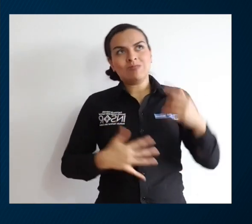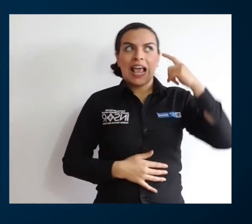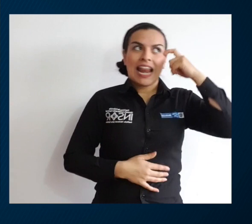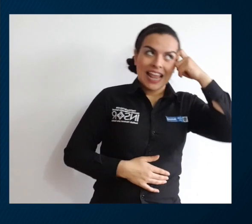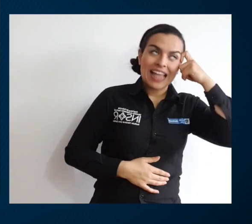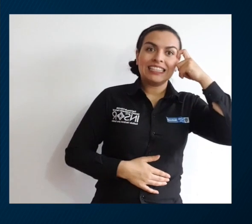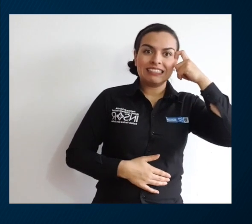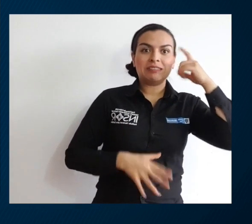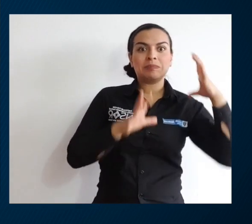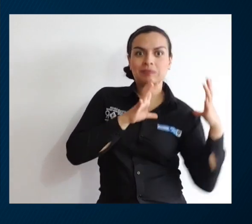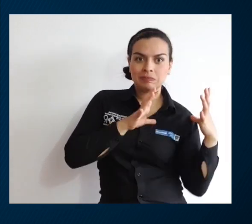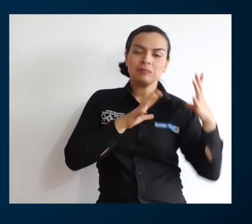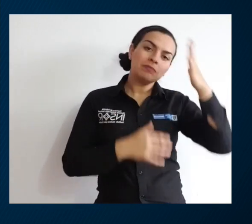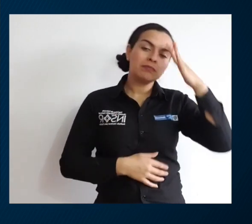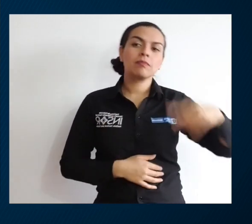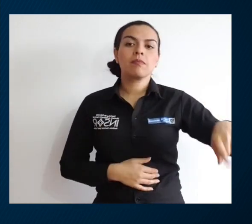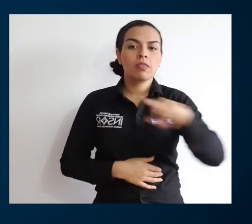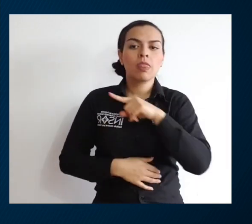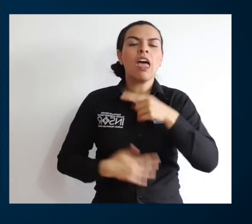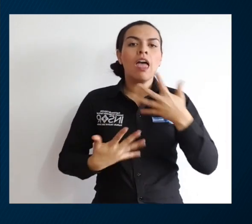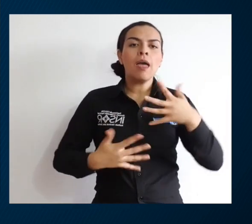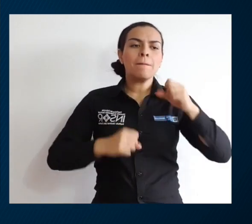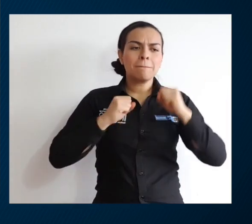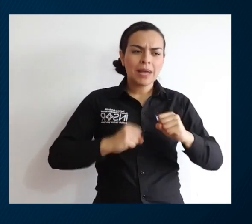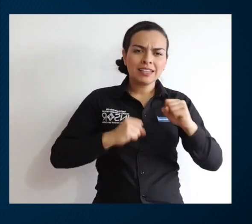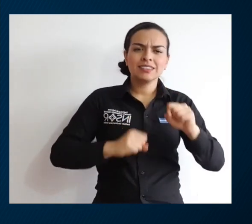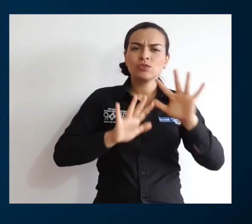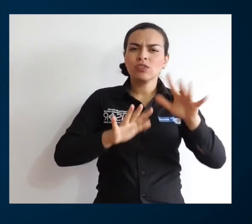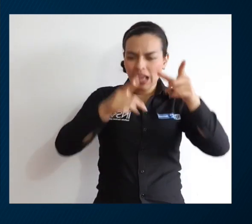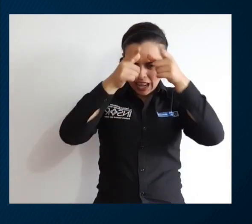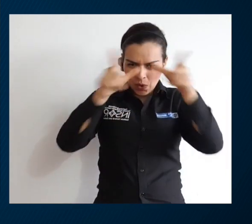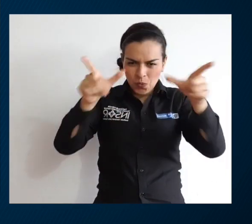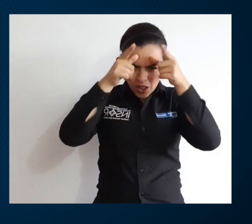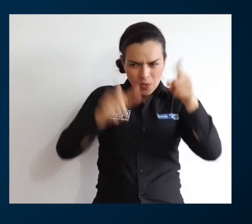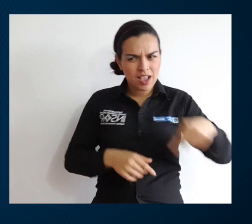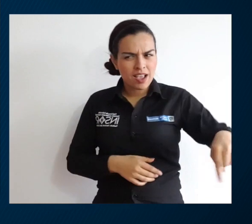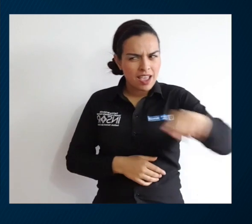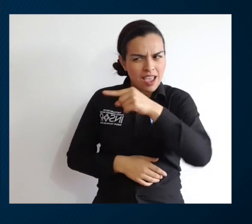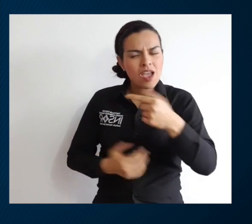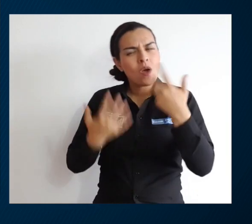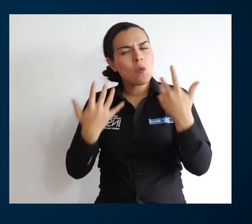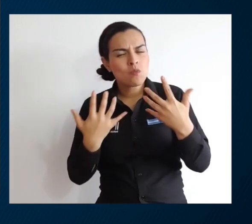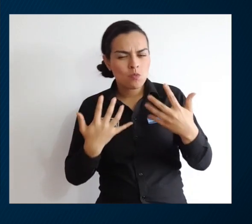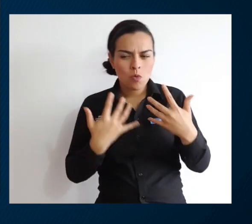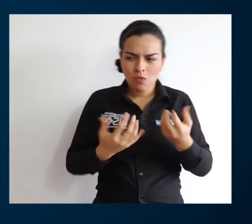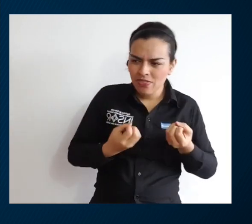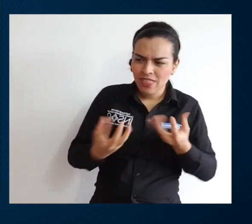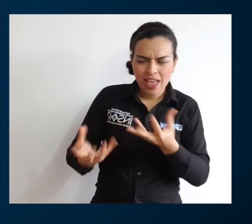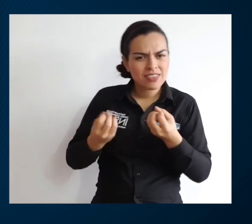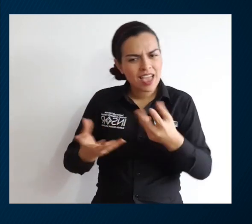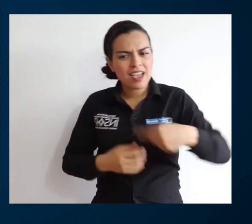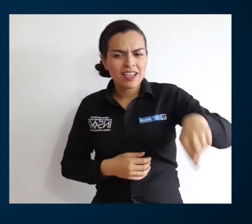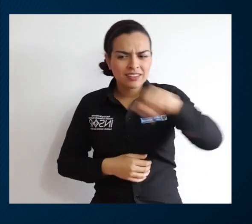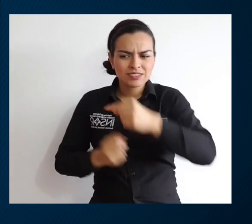de autismo dentro del espectro autista, pues tenemos niños migrantes. Entonces el lenguaje en que van diseñados los